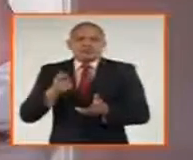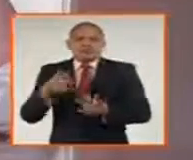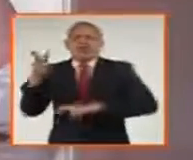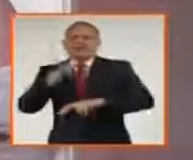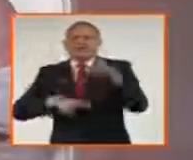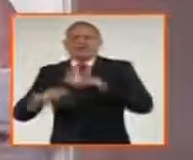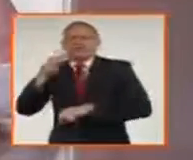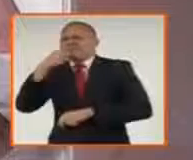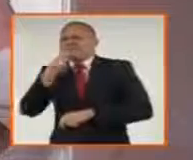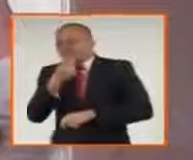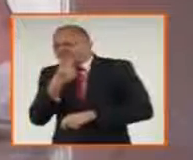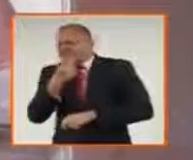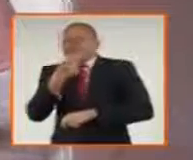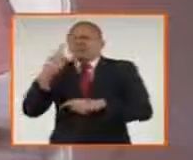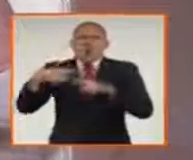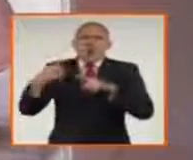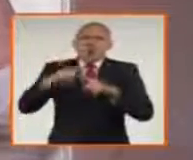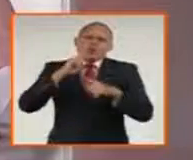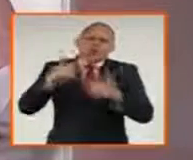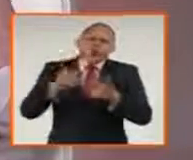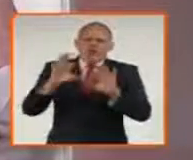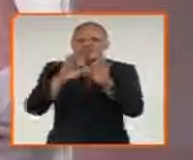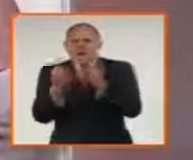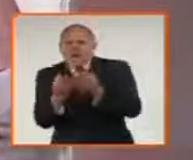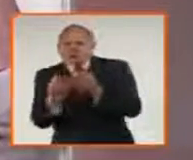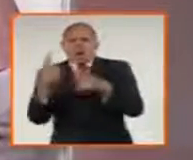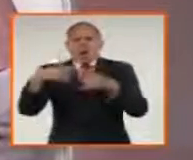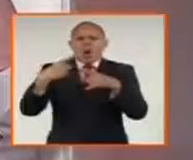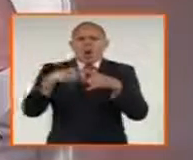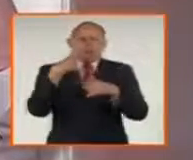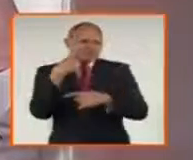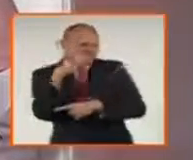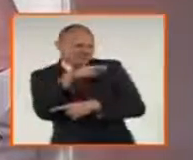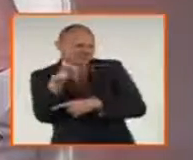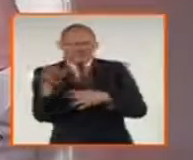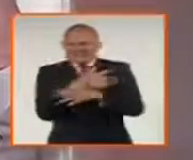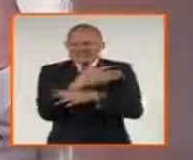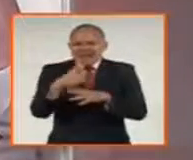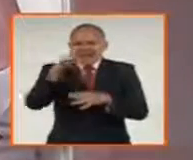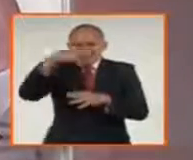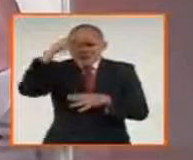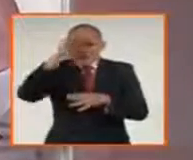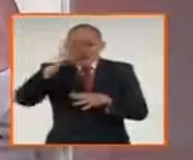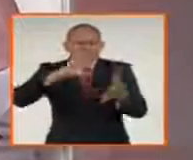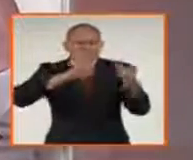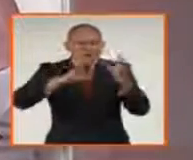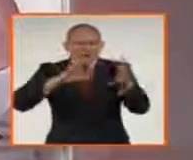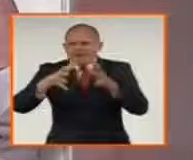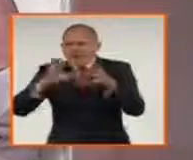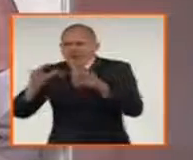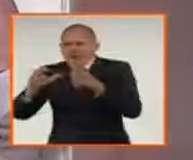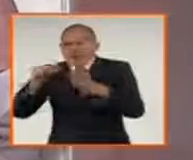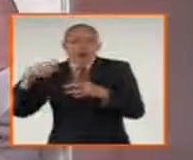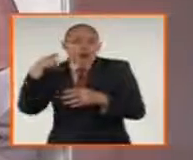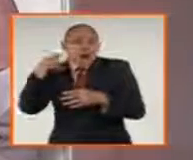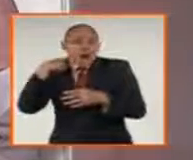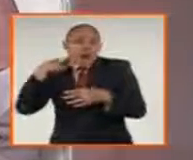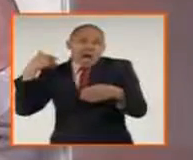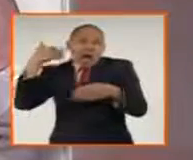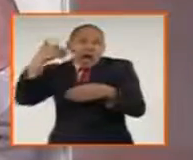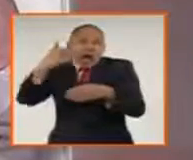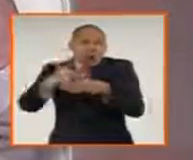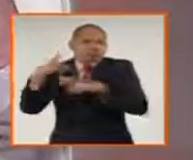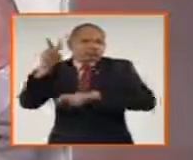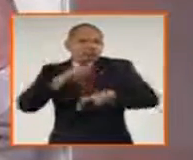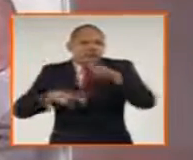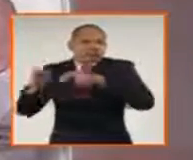de familia es el menos jurídico de todos los derechos porque se nutre de los resultados que nos ofrece,